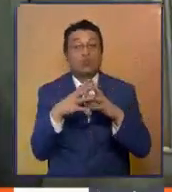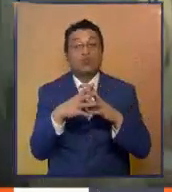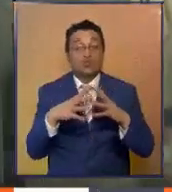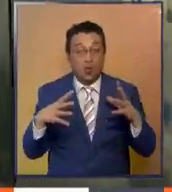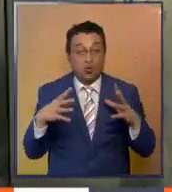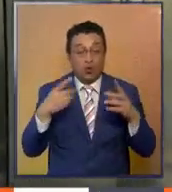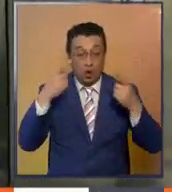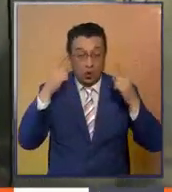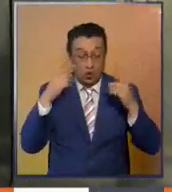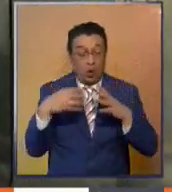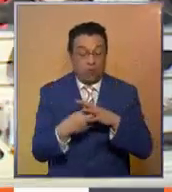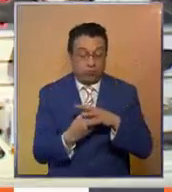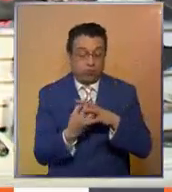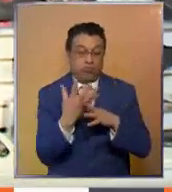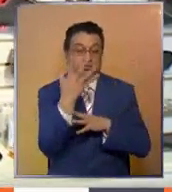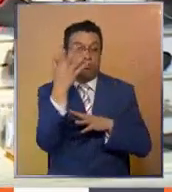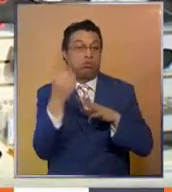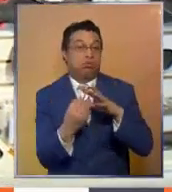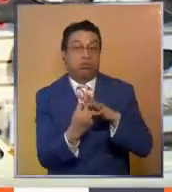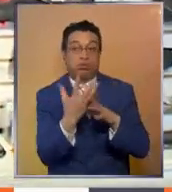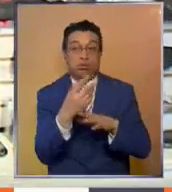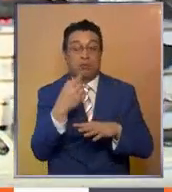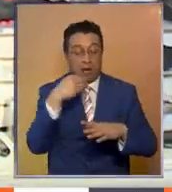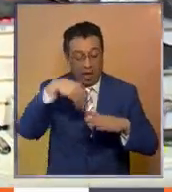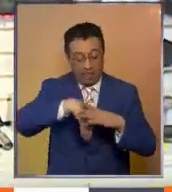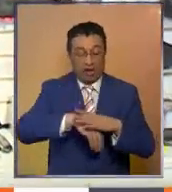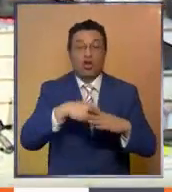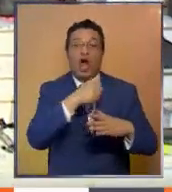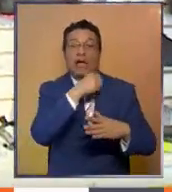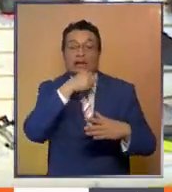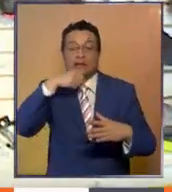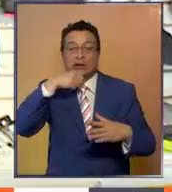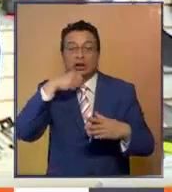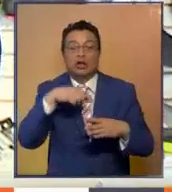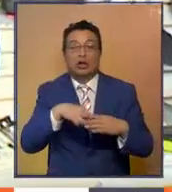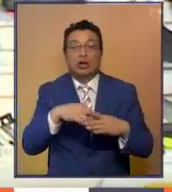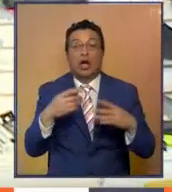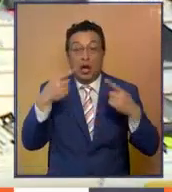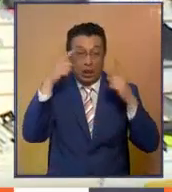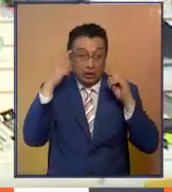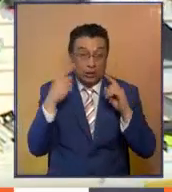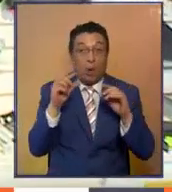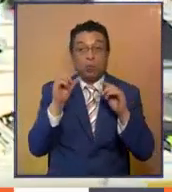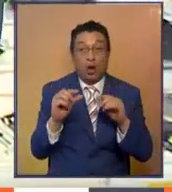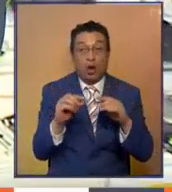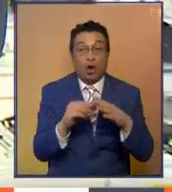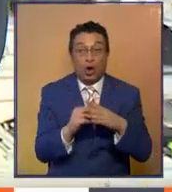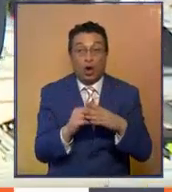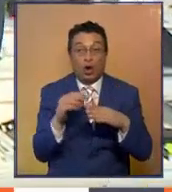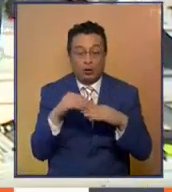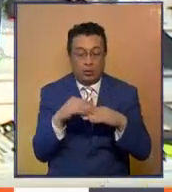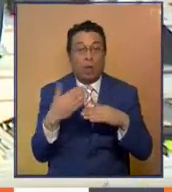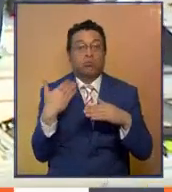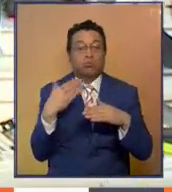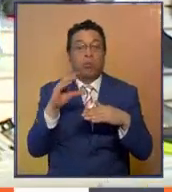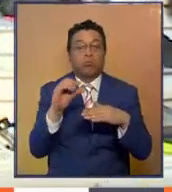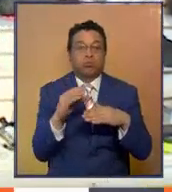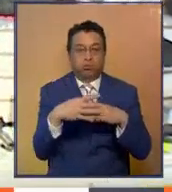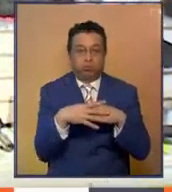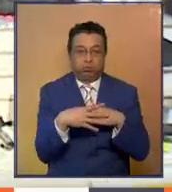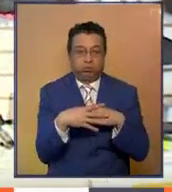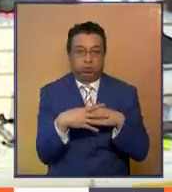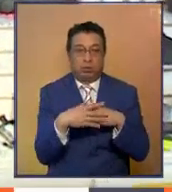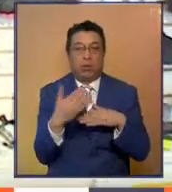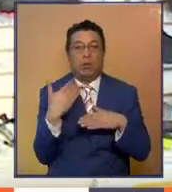La lana evapora ese sudor y te mantiene seco y abrigado. Cuando tú transpiras poco, la lana retiene el calor y hace